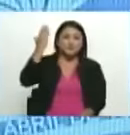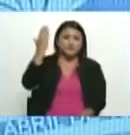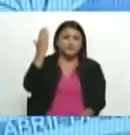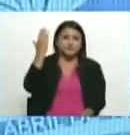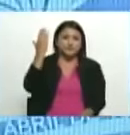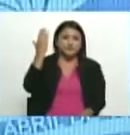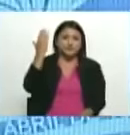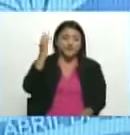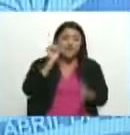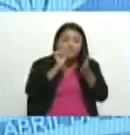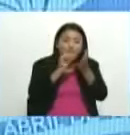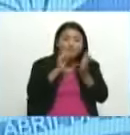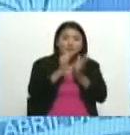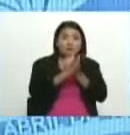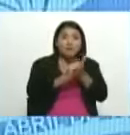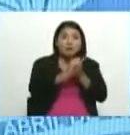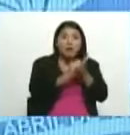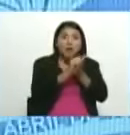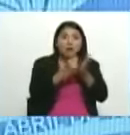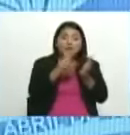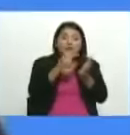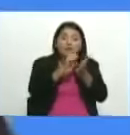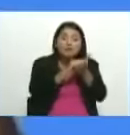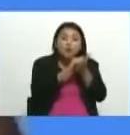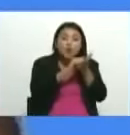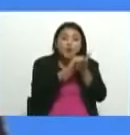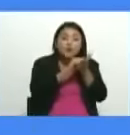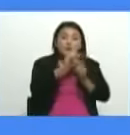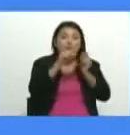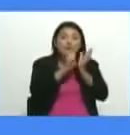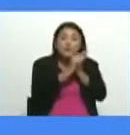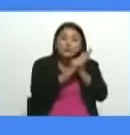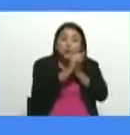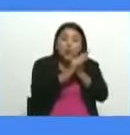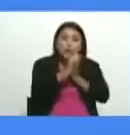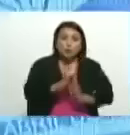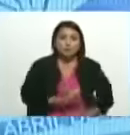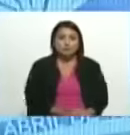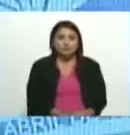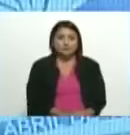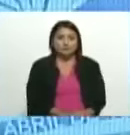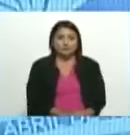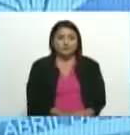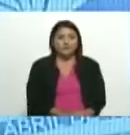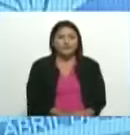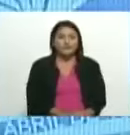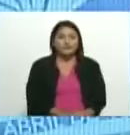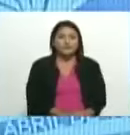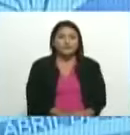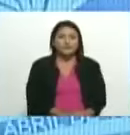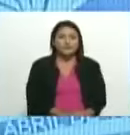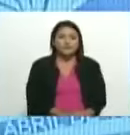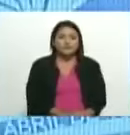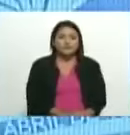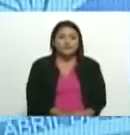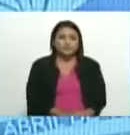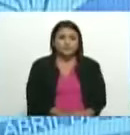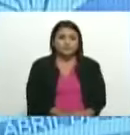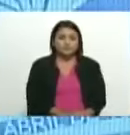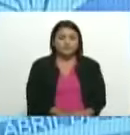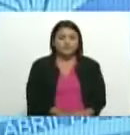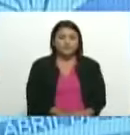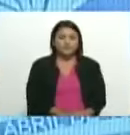sido eliminado. Porque realmente Nelson Rappersad, que era experto electoral, Eugenio, mucho antes de que tú